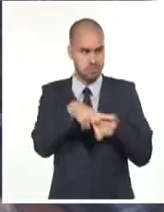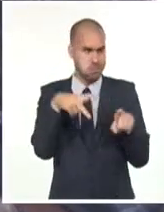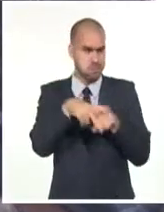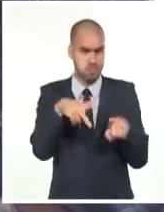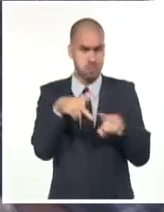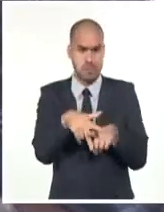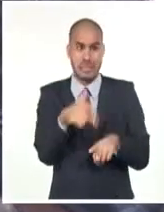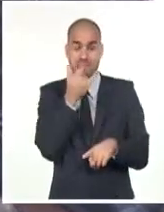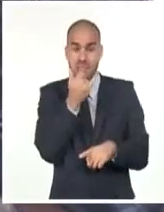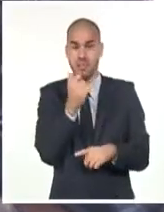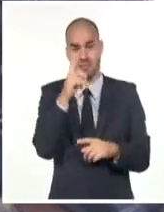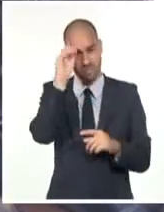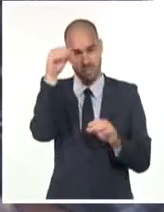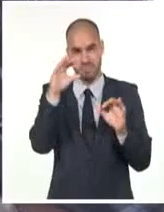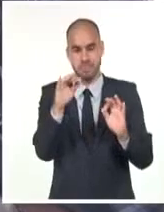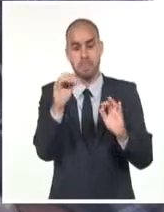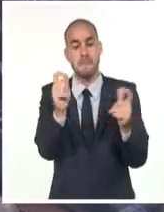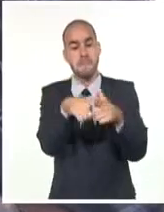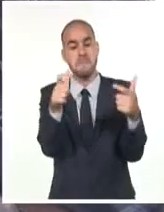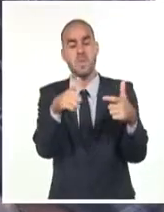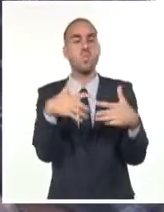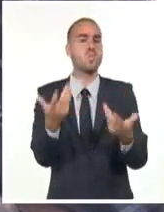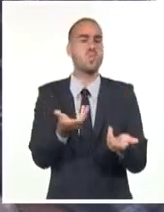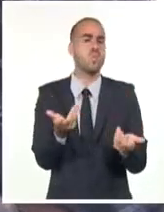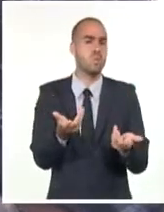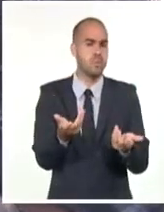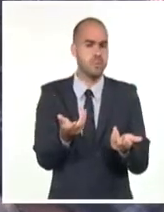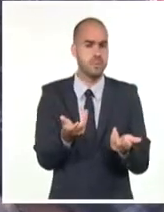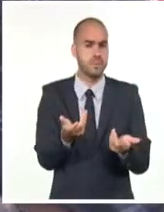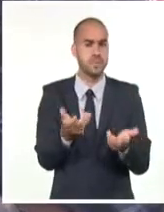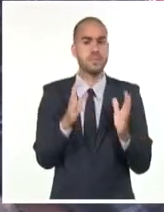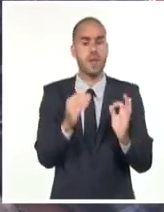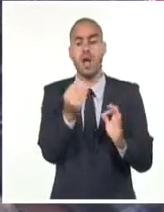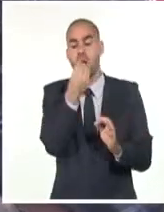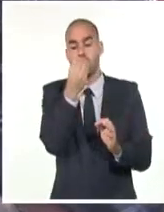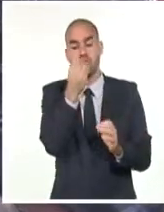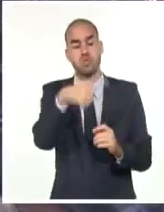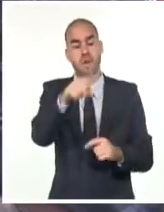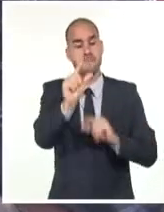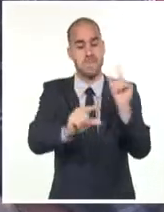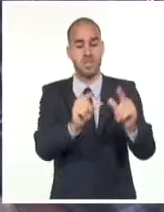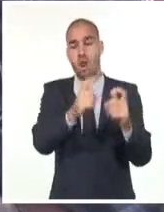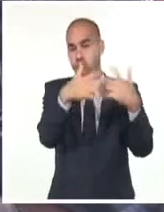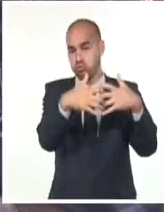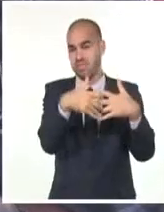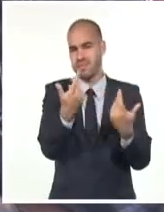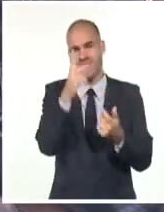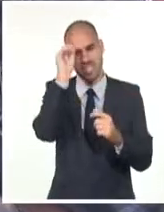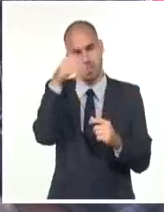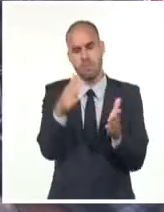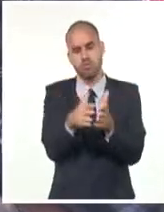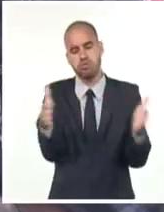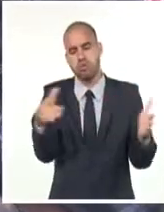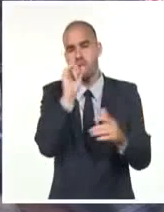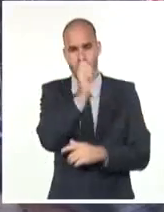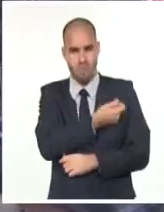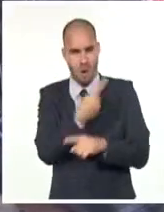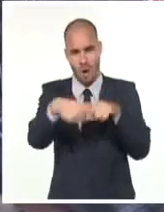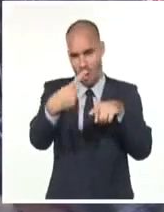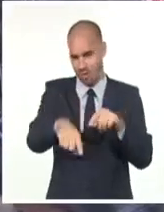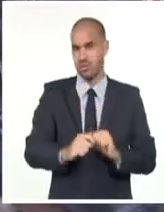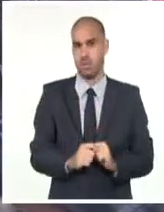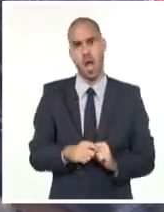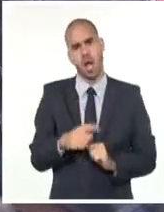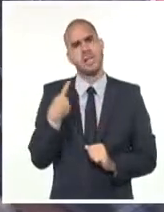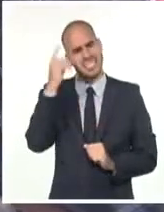tiene hoy la base principal de alimentación en los productores porcinos, pero que nosotros también reconocemos que se puede hacer un